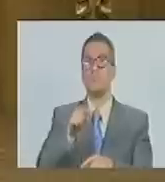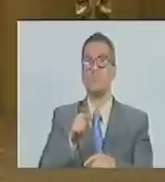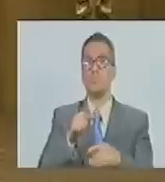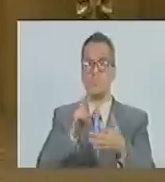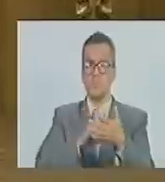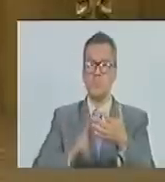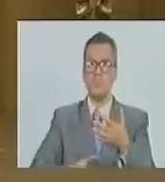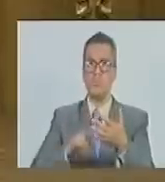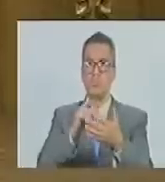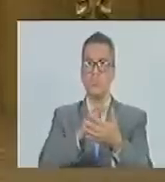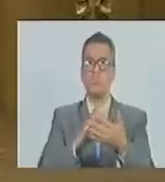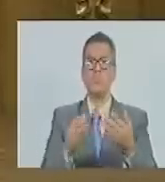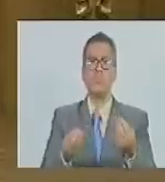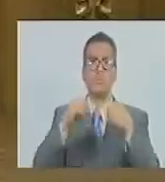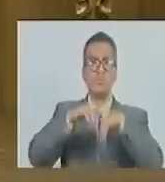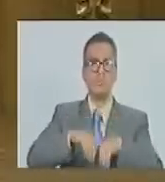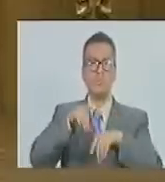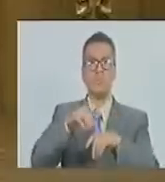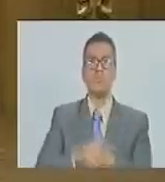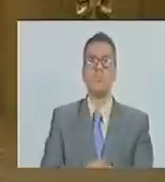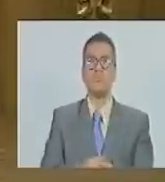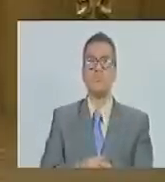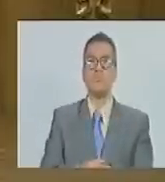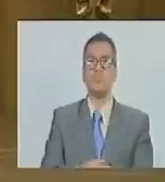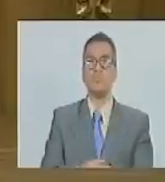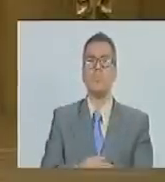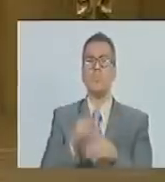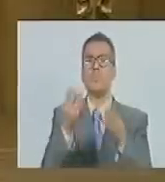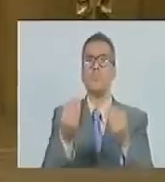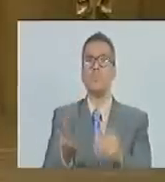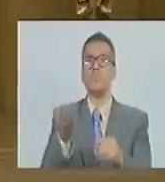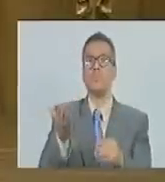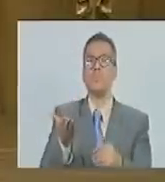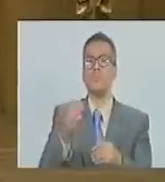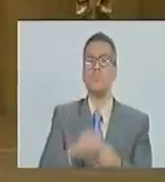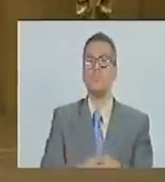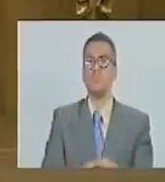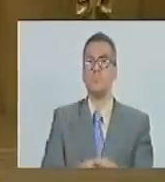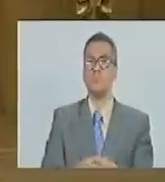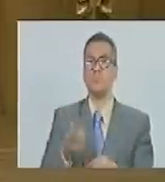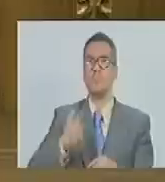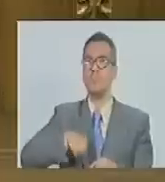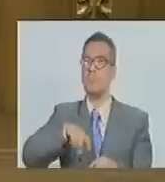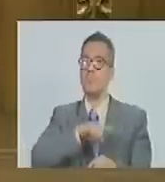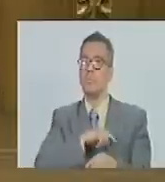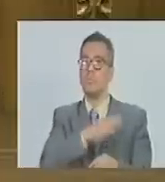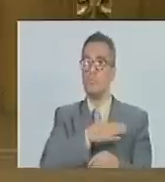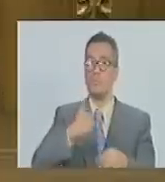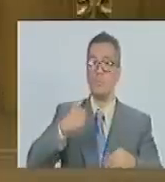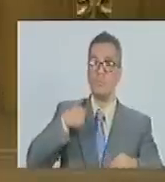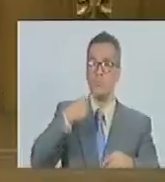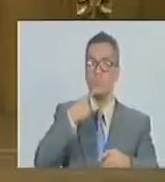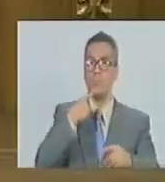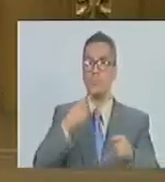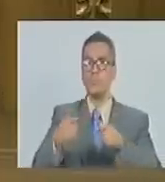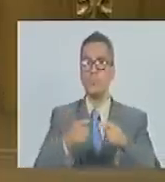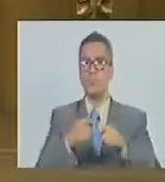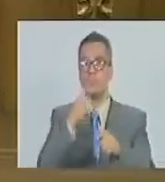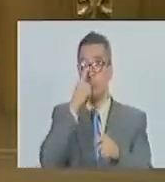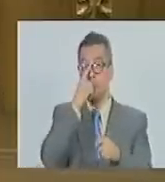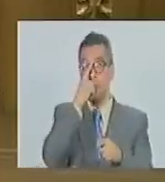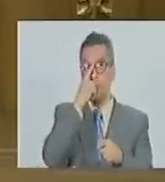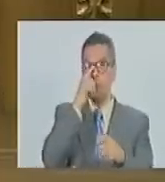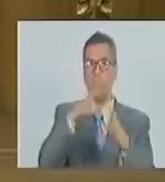leer el documento, el acuerdo, muy, muy importante, nosotros tenemos que movilizarnos, movilizarse